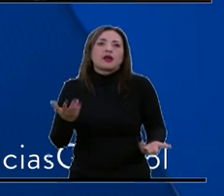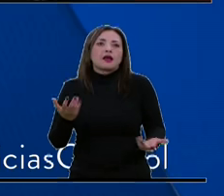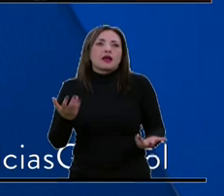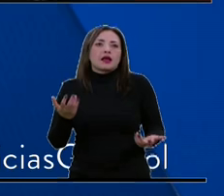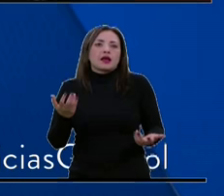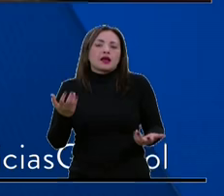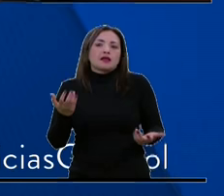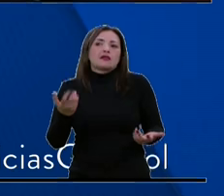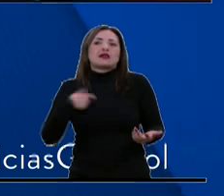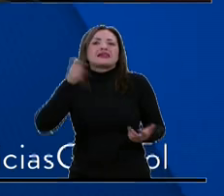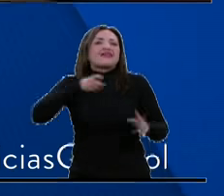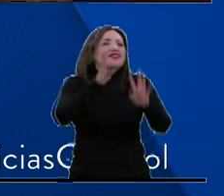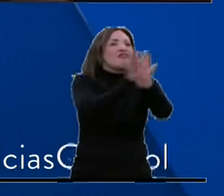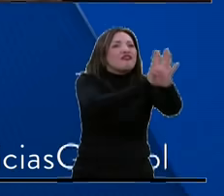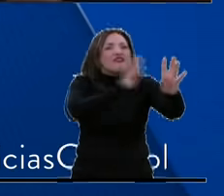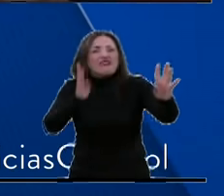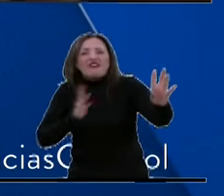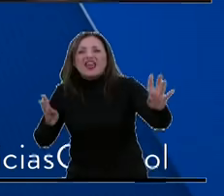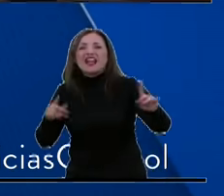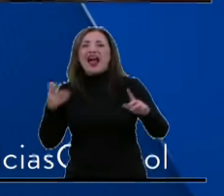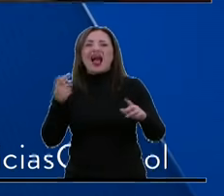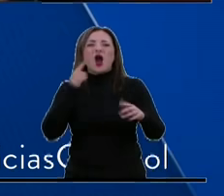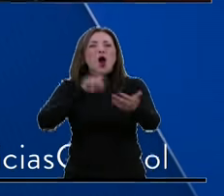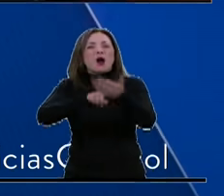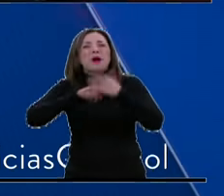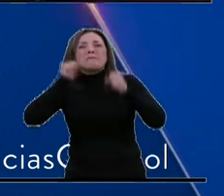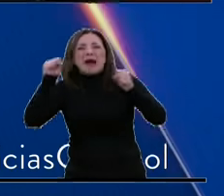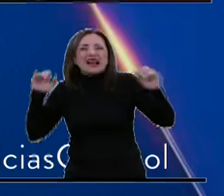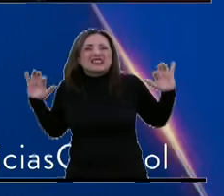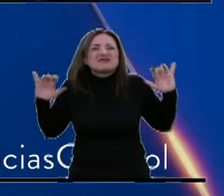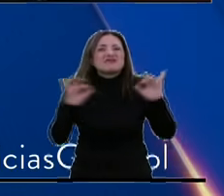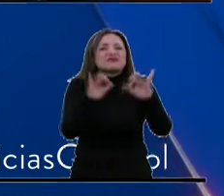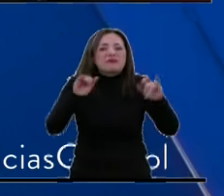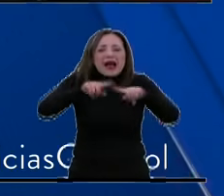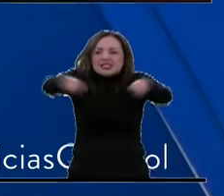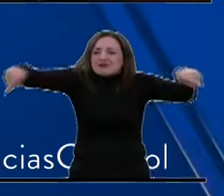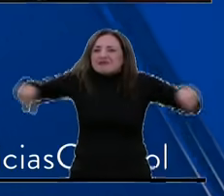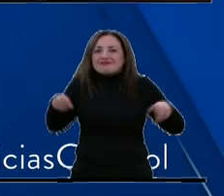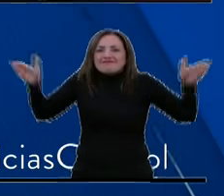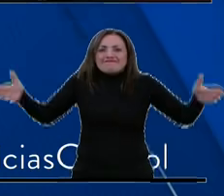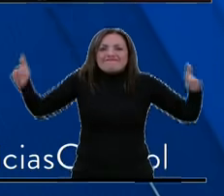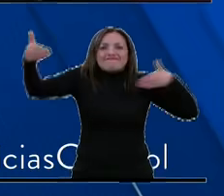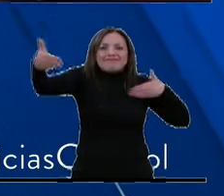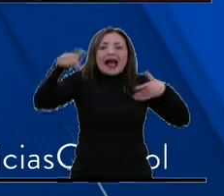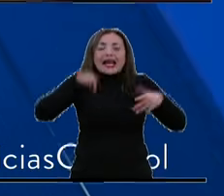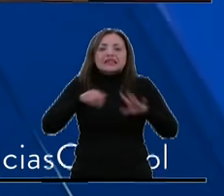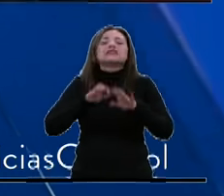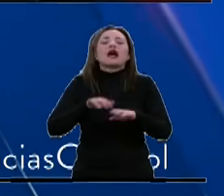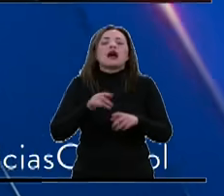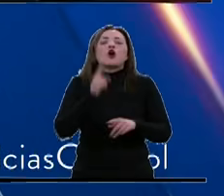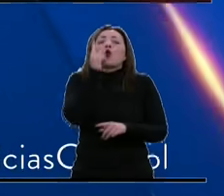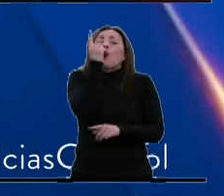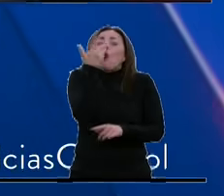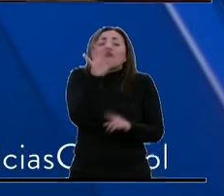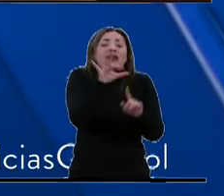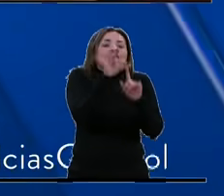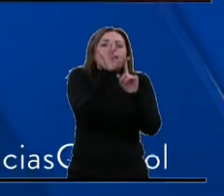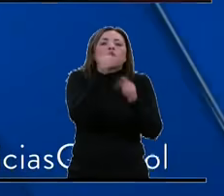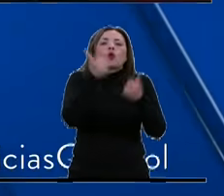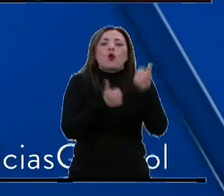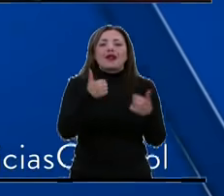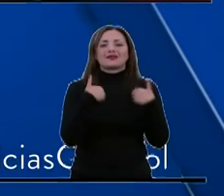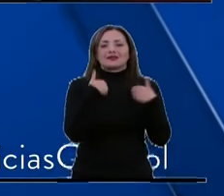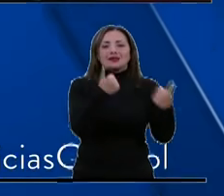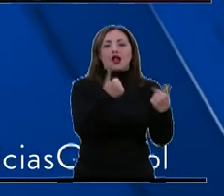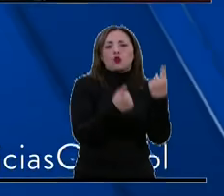debo hacer fila donde se generan aglomeraciones mayoritariamente en espacios cerrados entonces lo único que está exceptuado son los servicios de